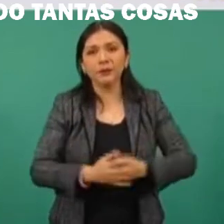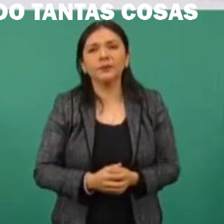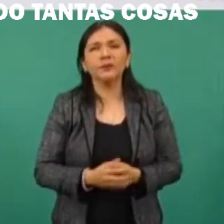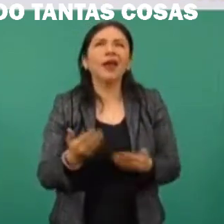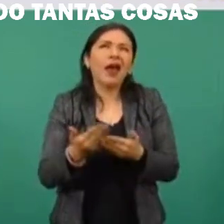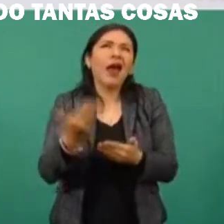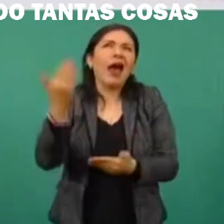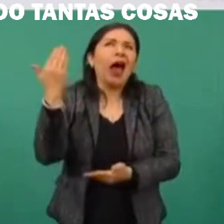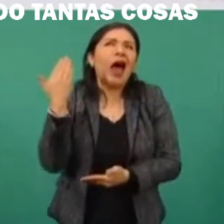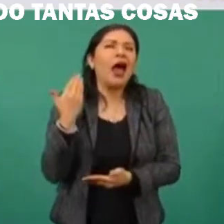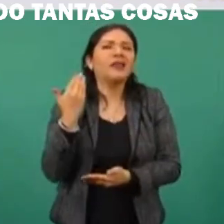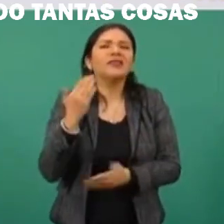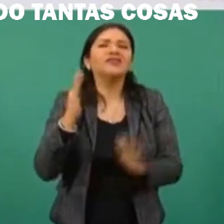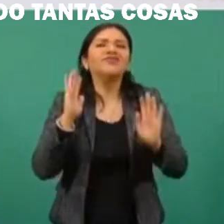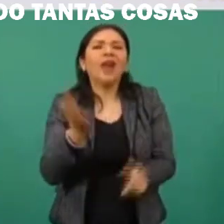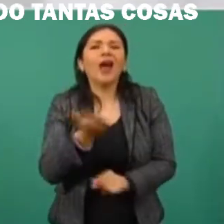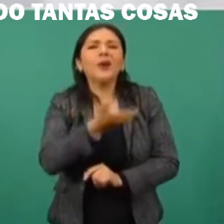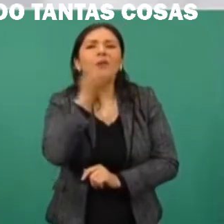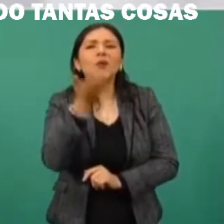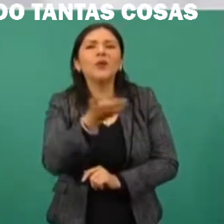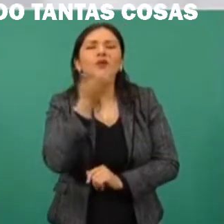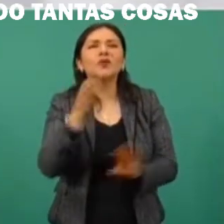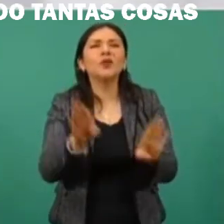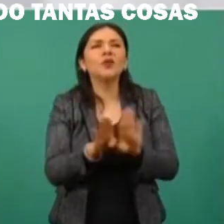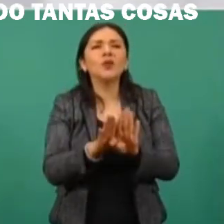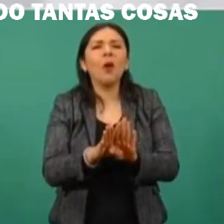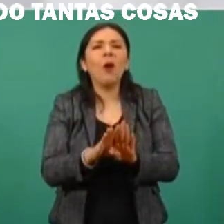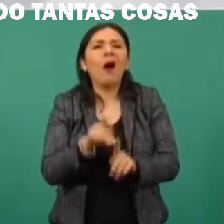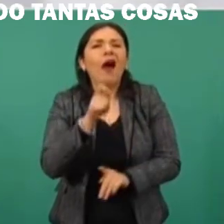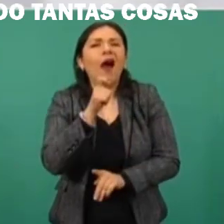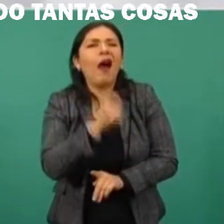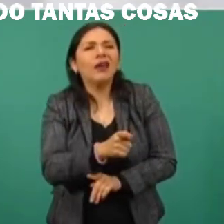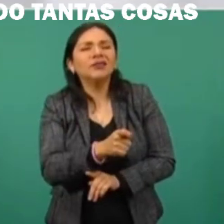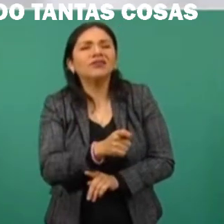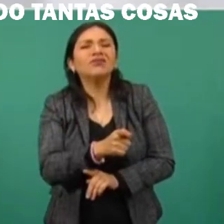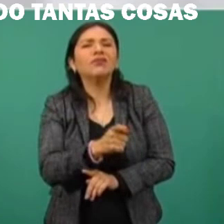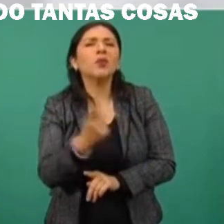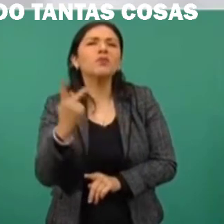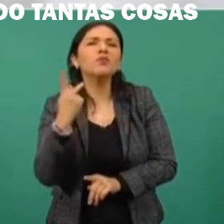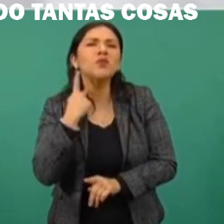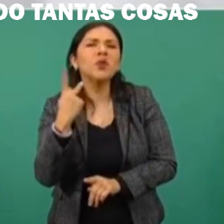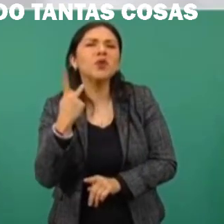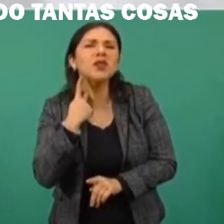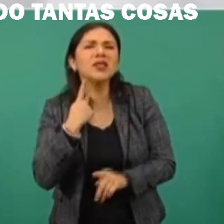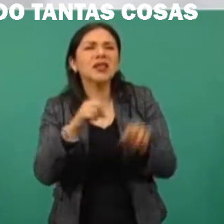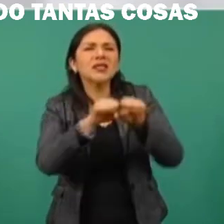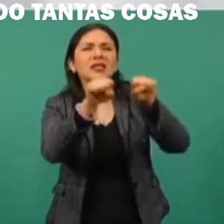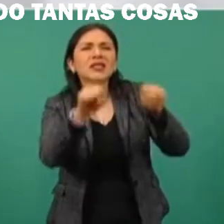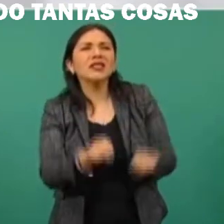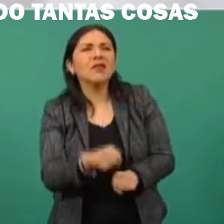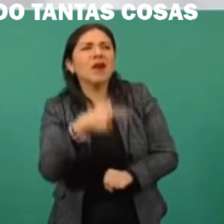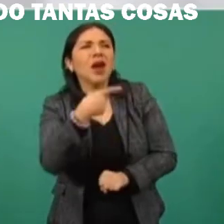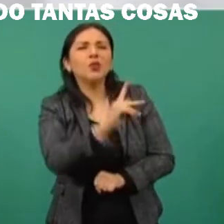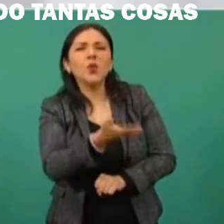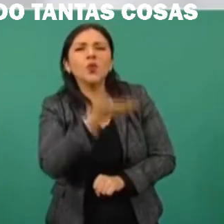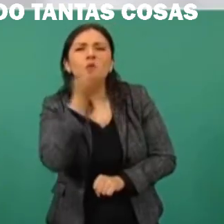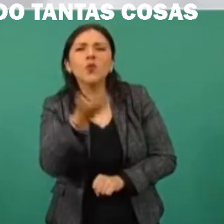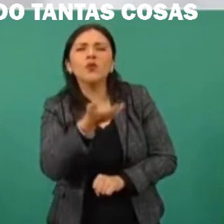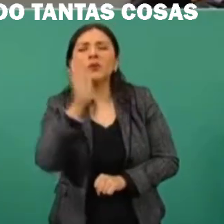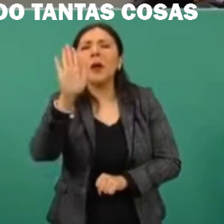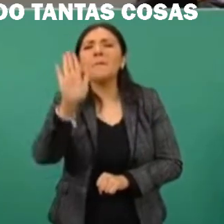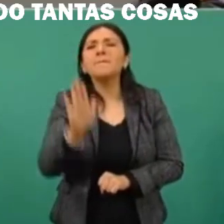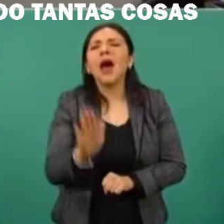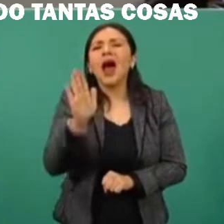Vivíamos en un sistema político caracterizado por la